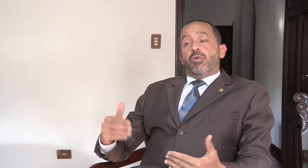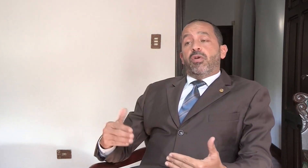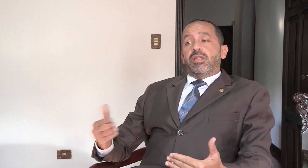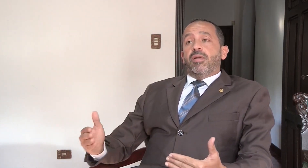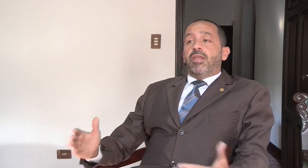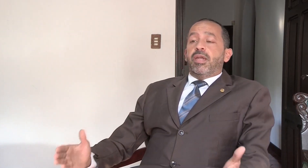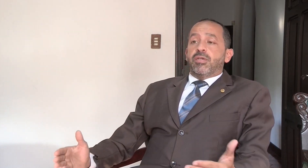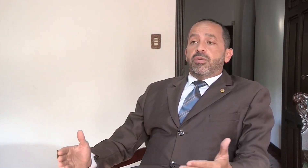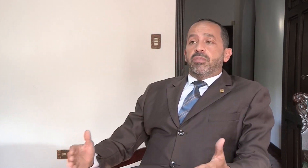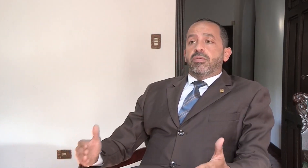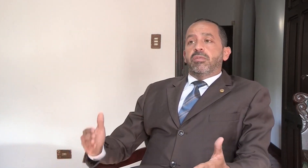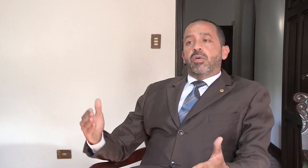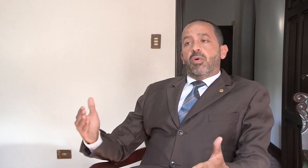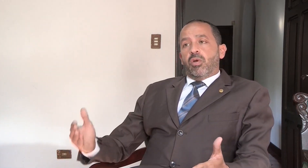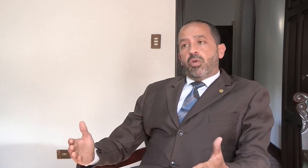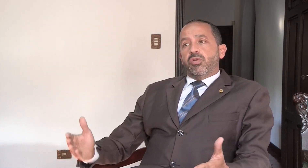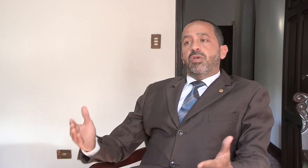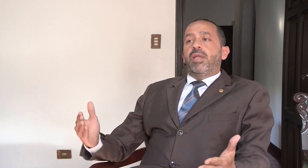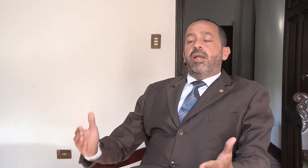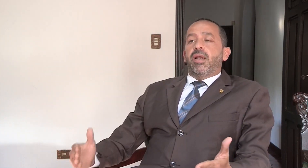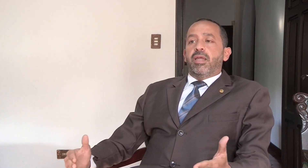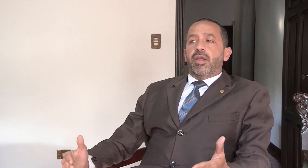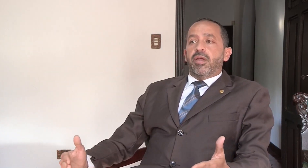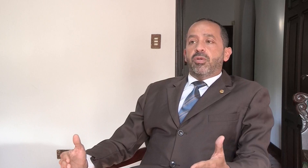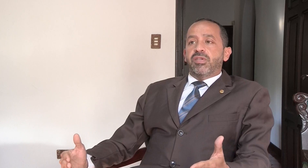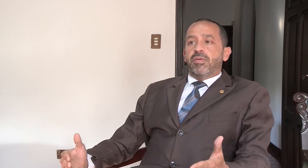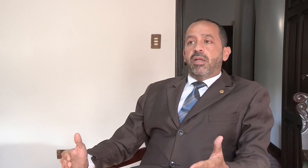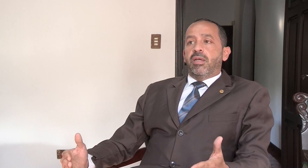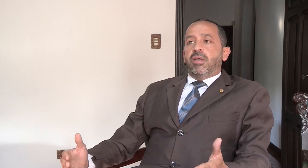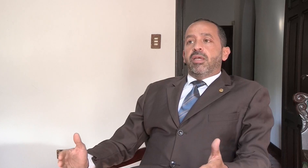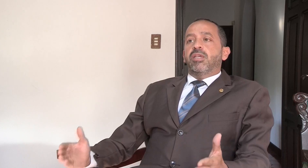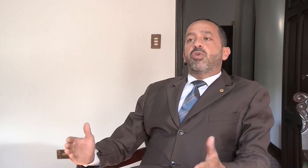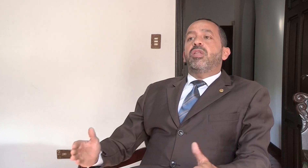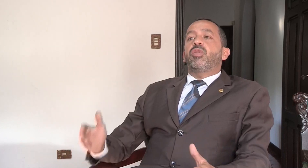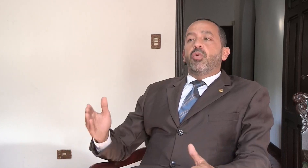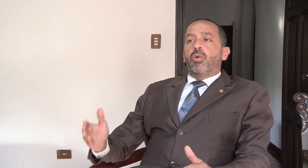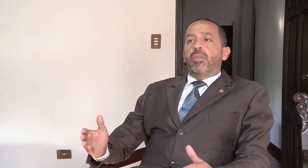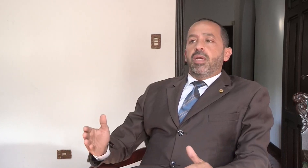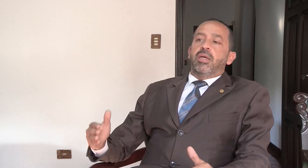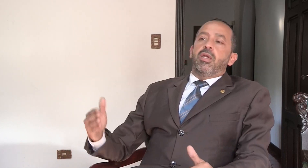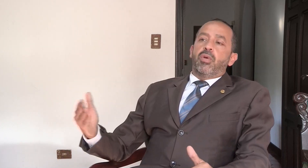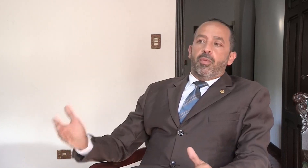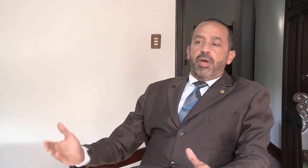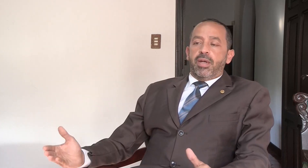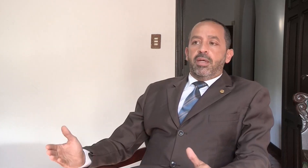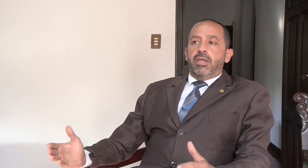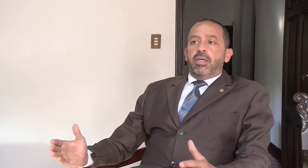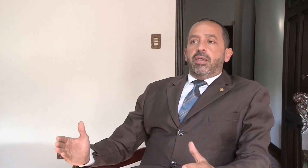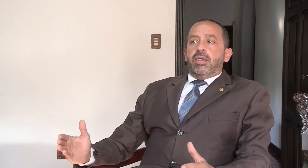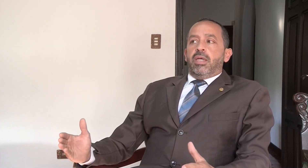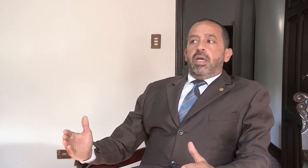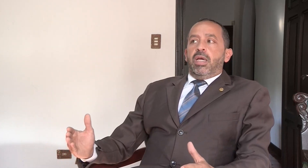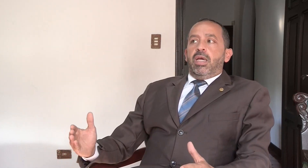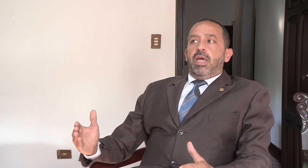incluso la unión estable de derecho, según el Código Civil y la Ley de Registro Civil, que son entre un hombre y una mujer.